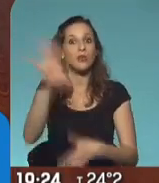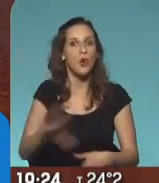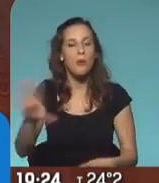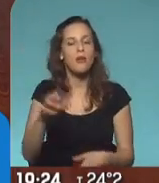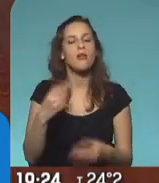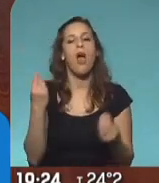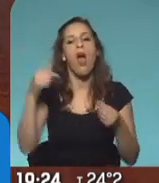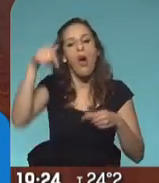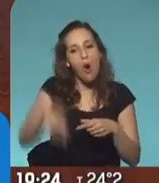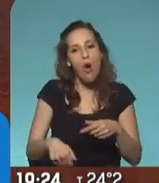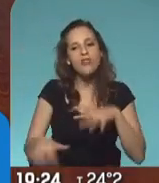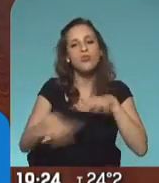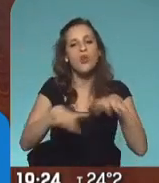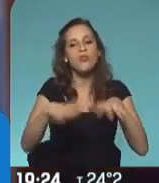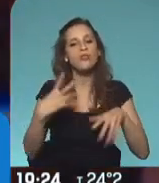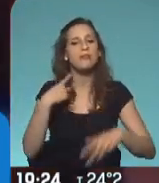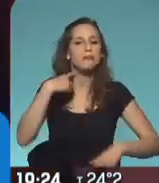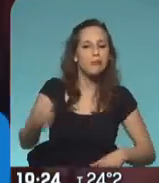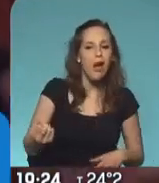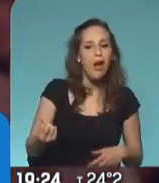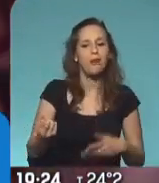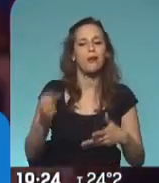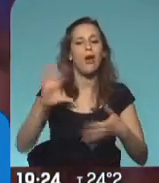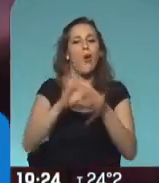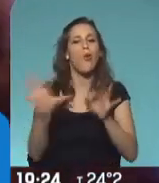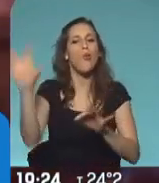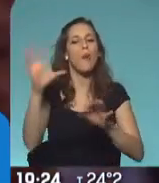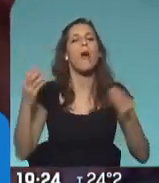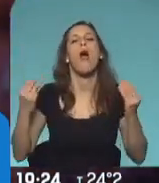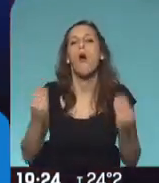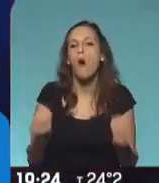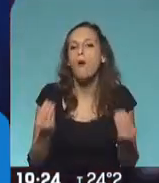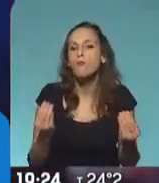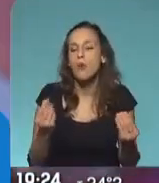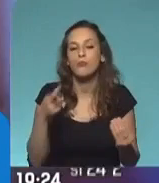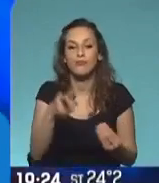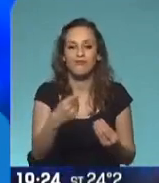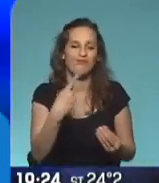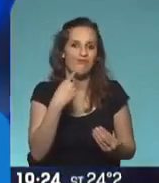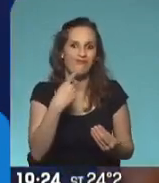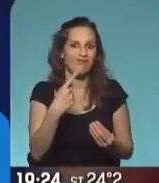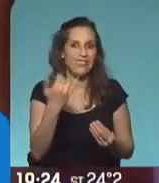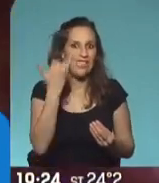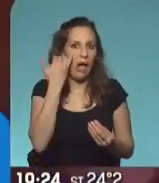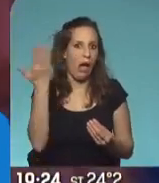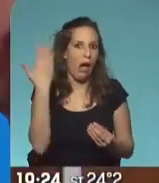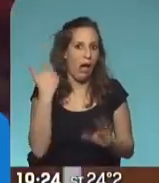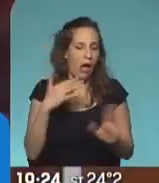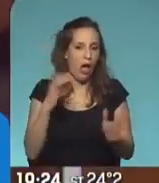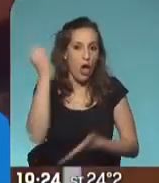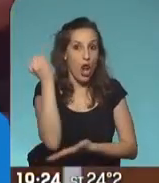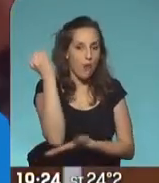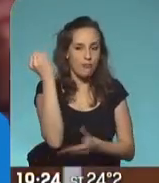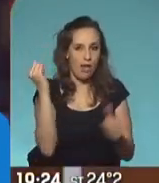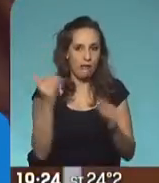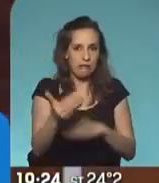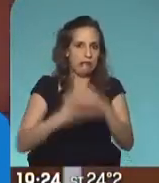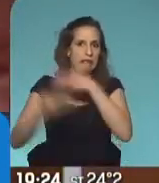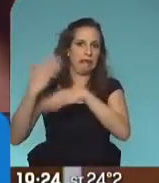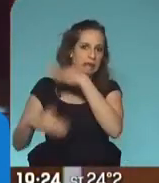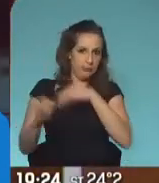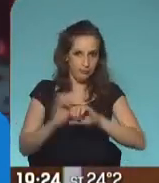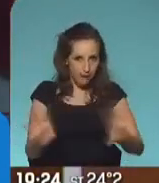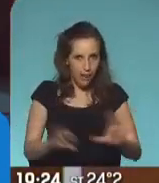de Europa y de España? Vos recién hablabas de recesión económica casi al borde del resto del mundo. Bueno, la desigualdad,